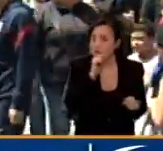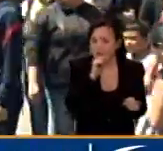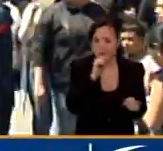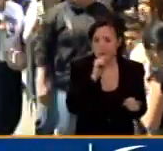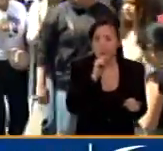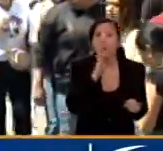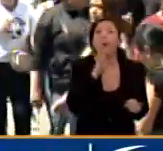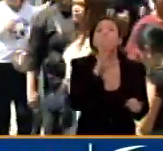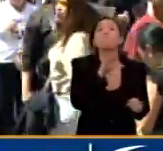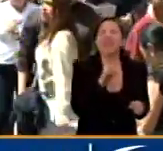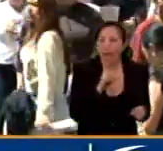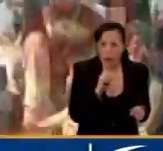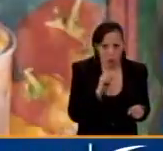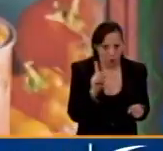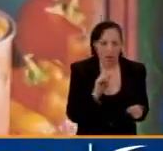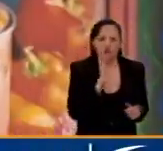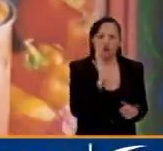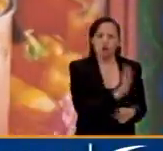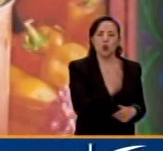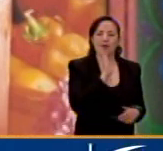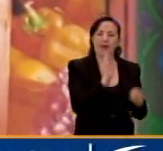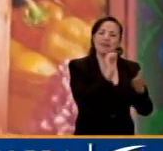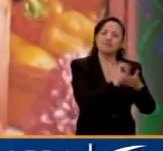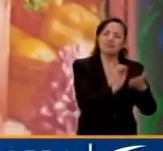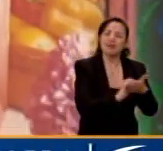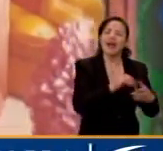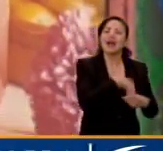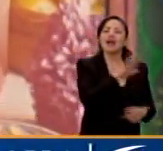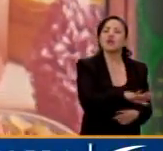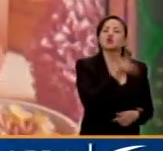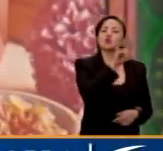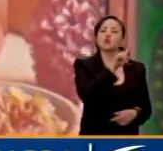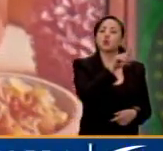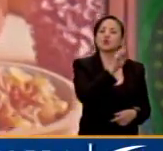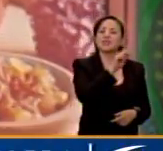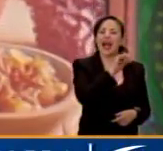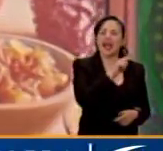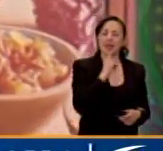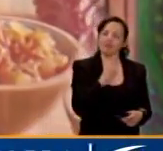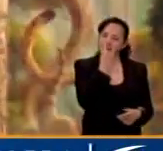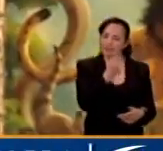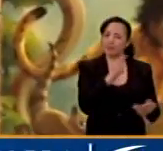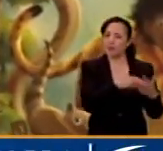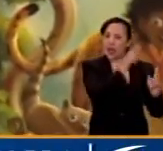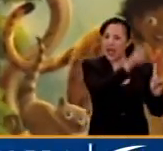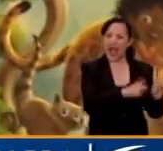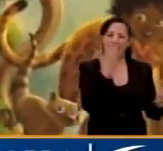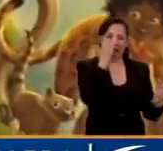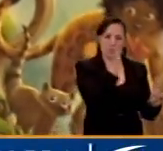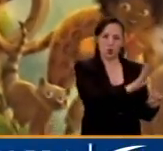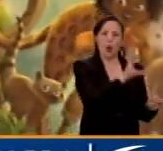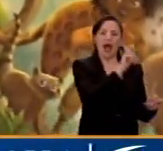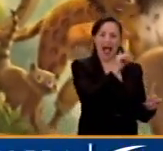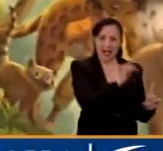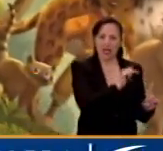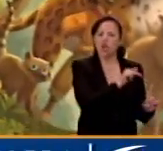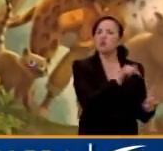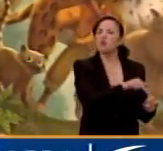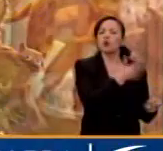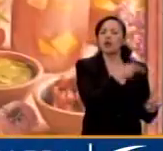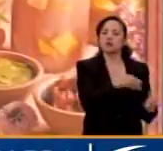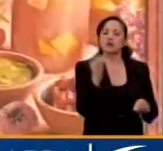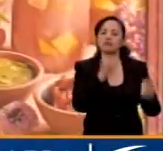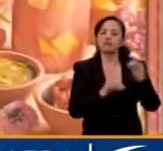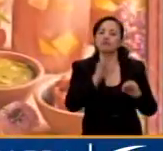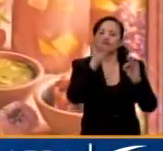caleña que se llama Susana Higuera Martínez. Y precisamente es interesante hablar de ella porque es la escritora de Disney